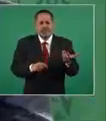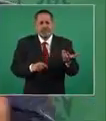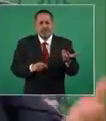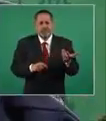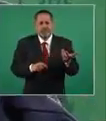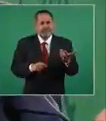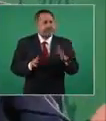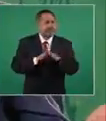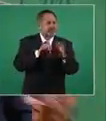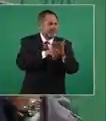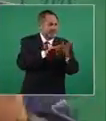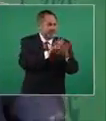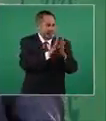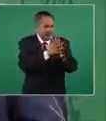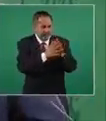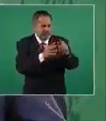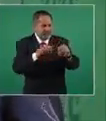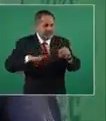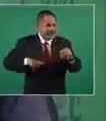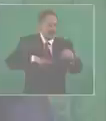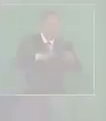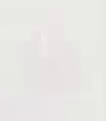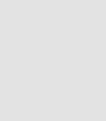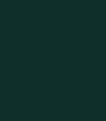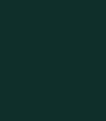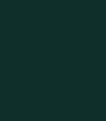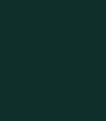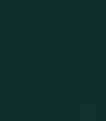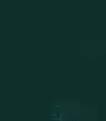dónde terminaba la delincuencia y dónde empezaba la autoridad.